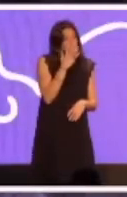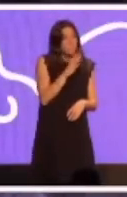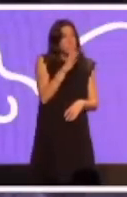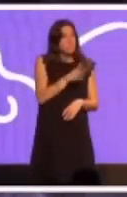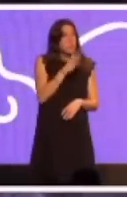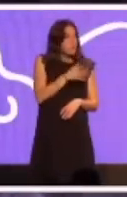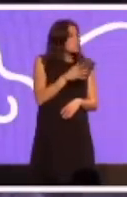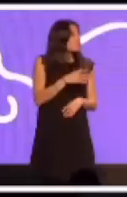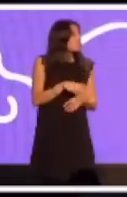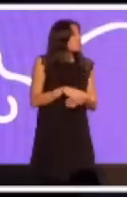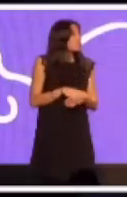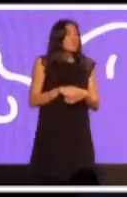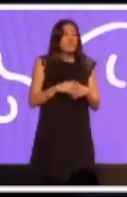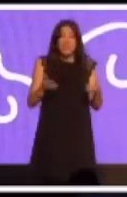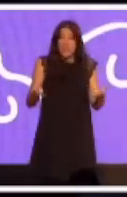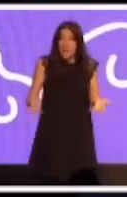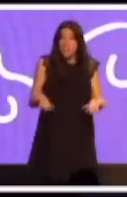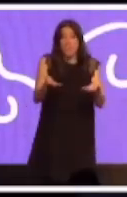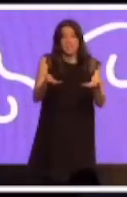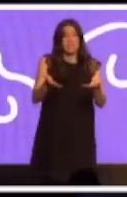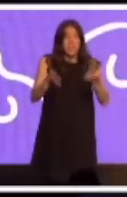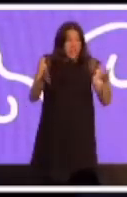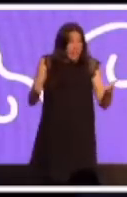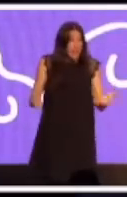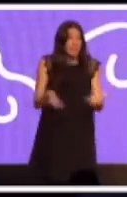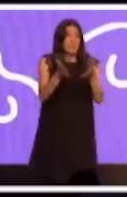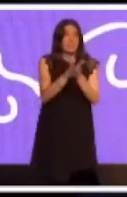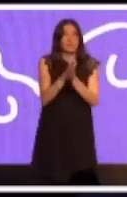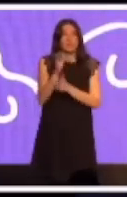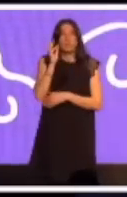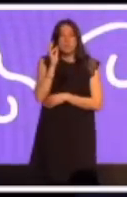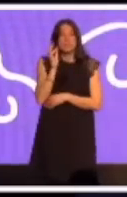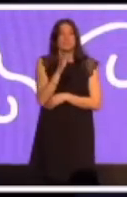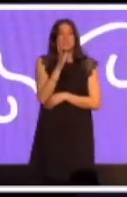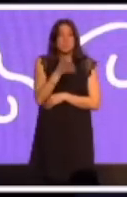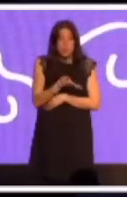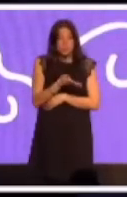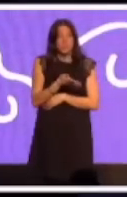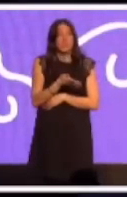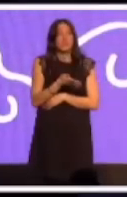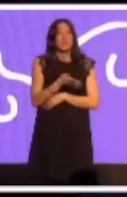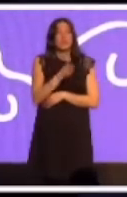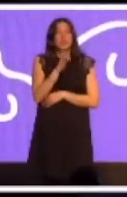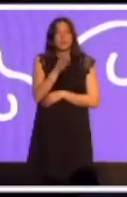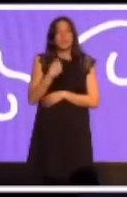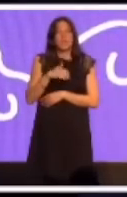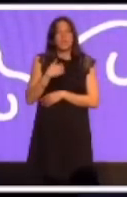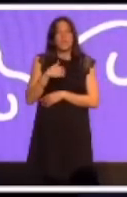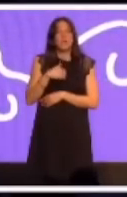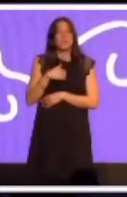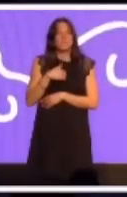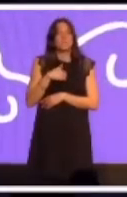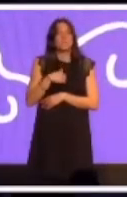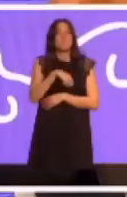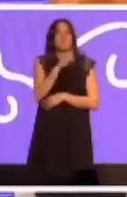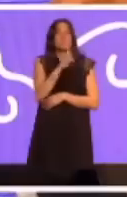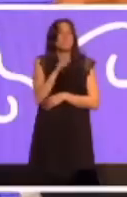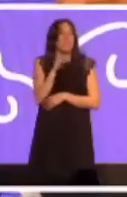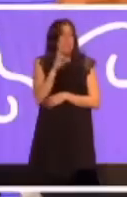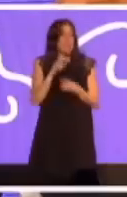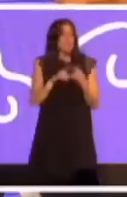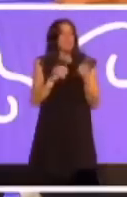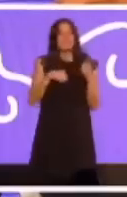adelante adelante compañeras porque ya nuestras madres y nuestras abuelas nos han explicado